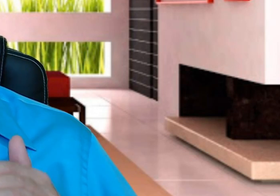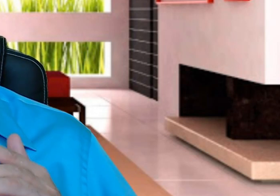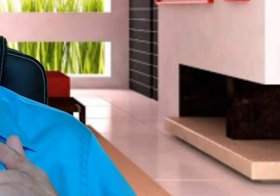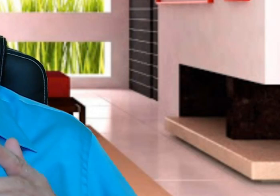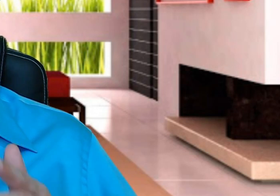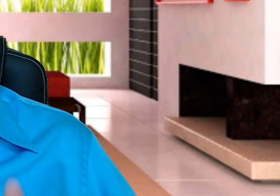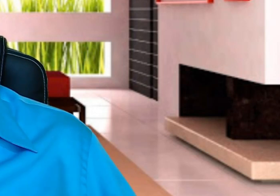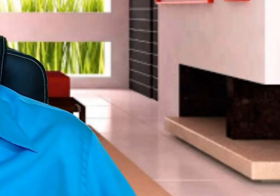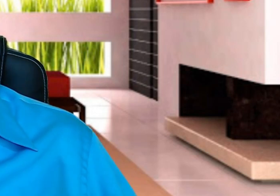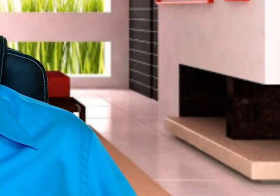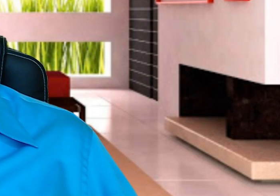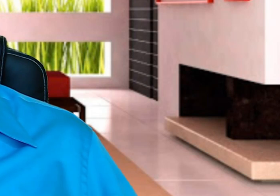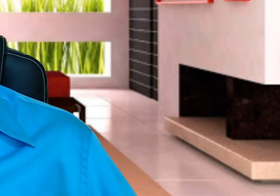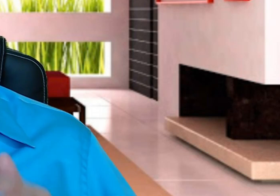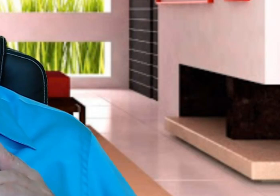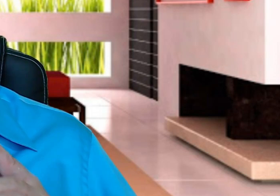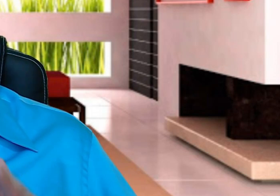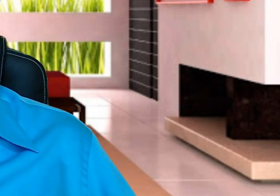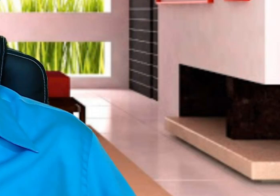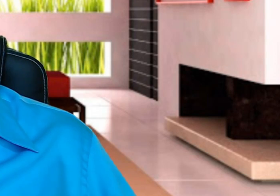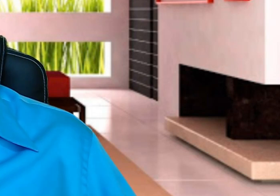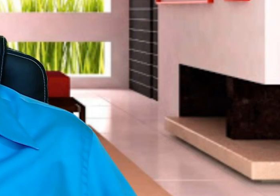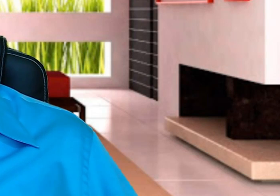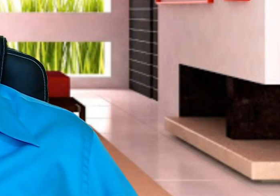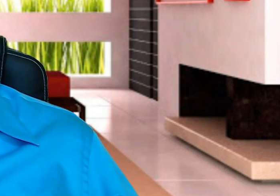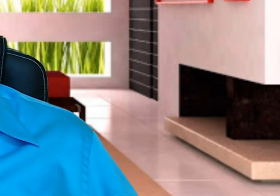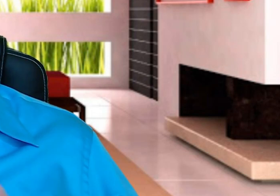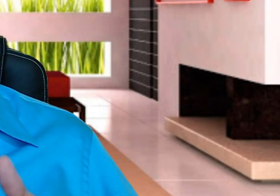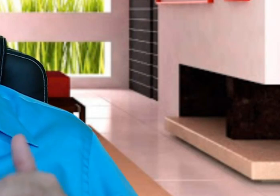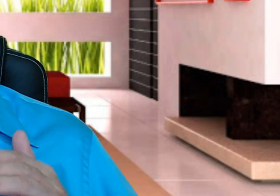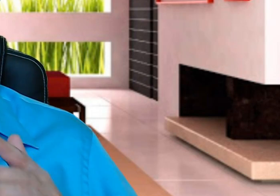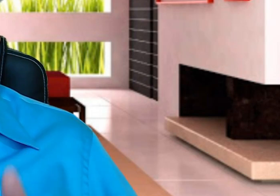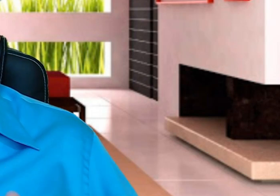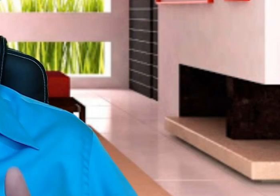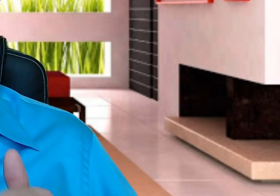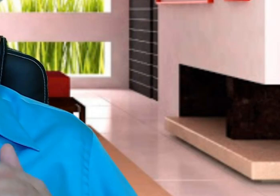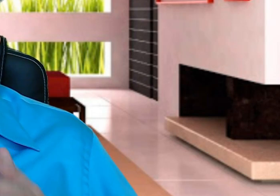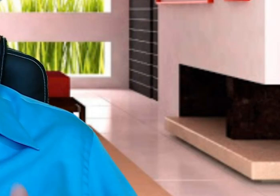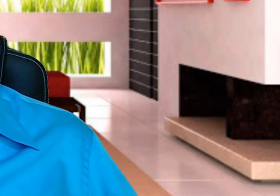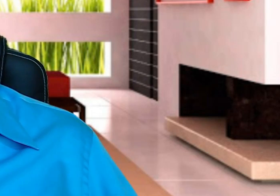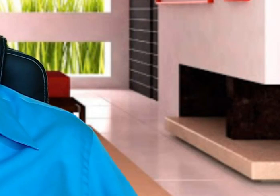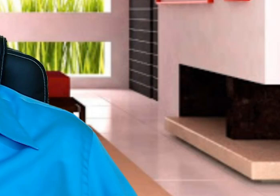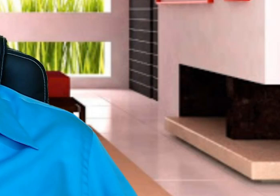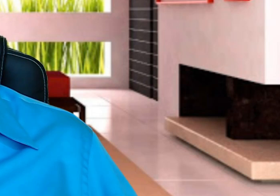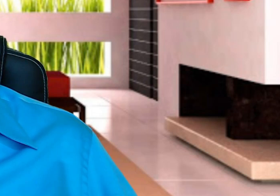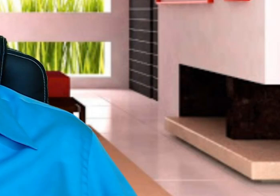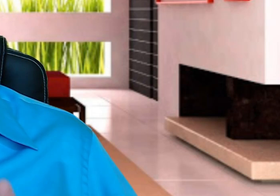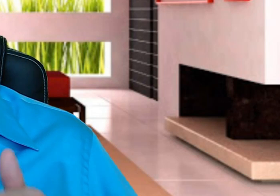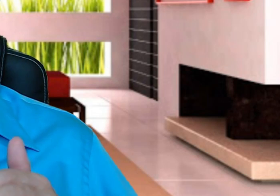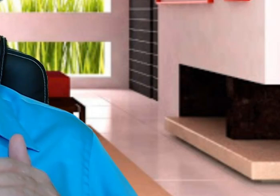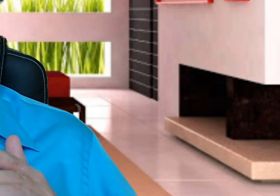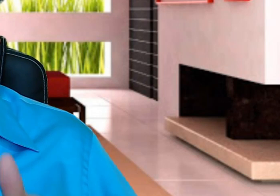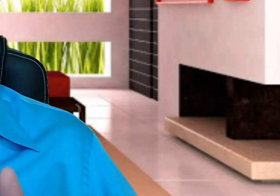giraron orden de aprehensión van a soltar la sopa. Porque lo que sí estamos seguros es